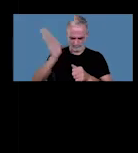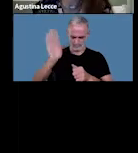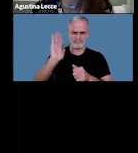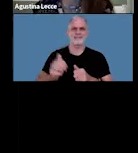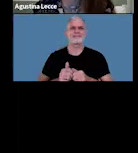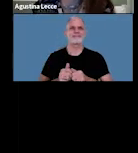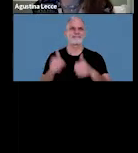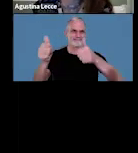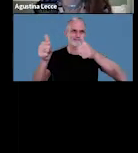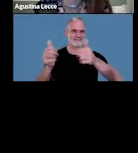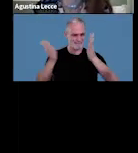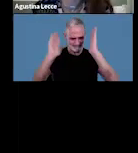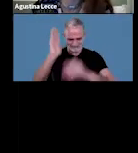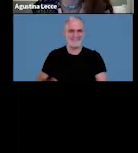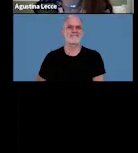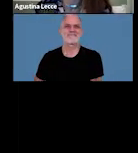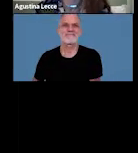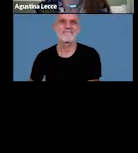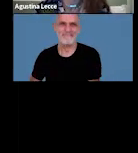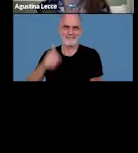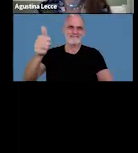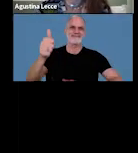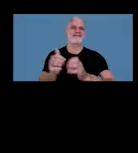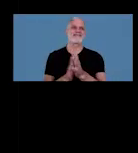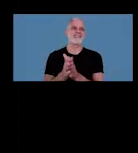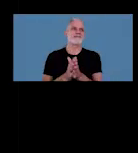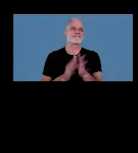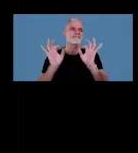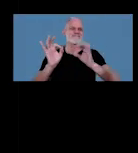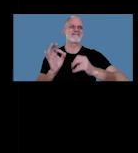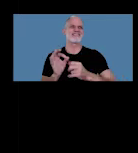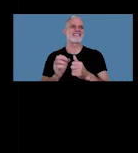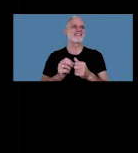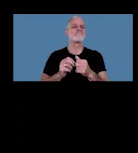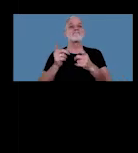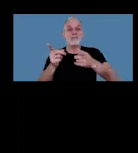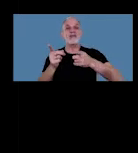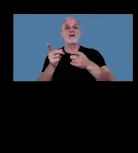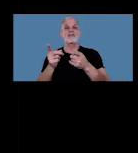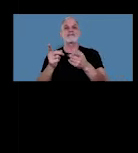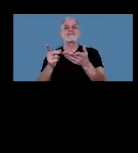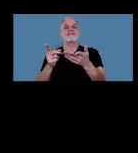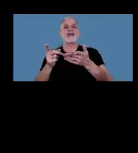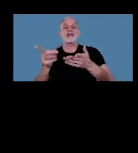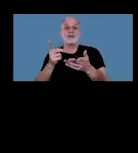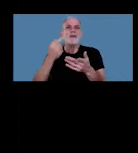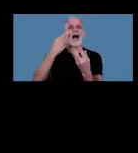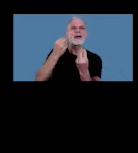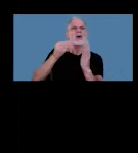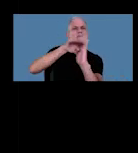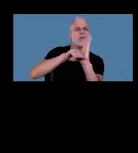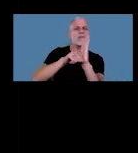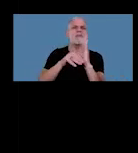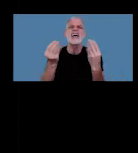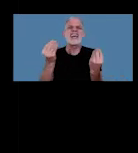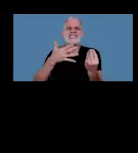Dicen que perfecto. Bien, gracias. Entonces, vamos a empezar a definir qué se